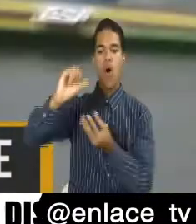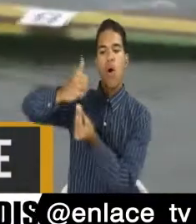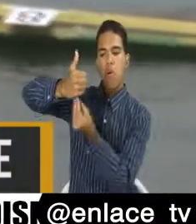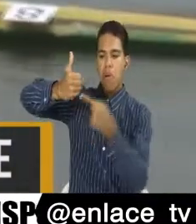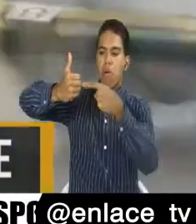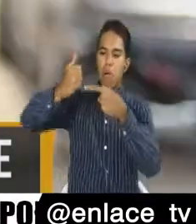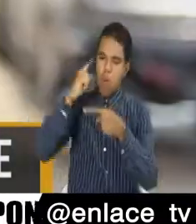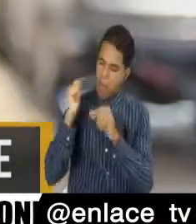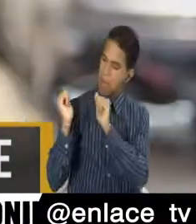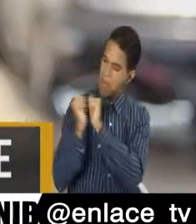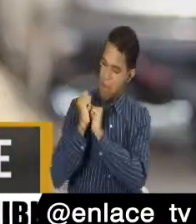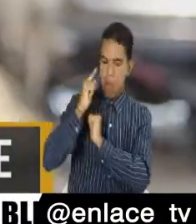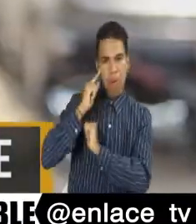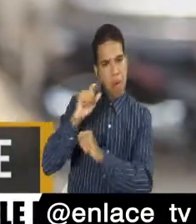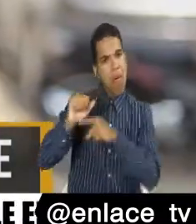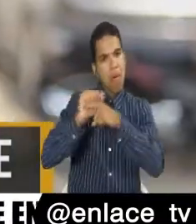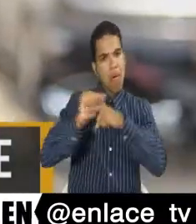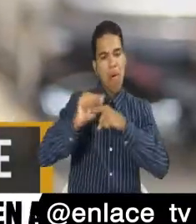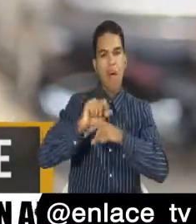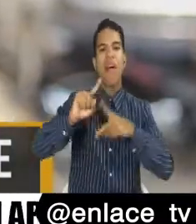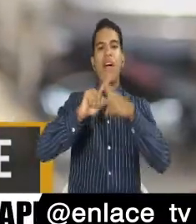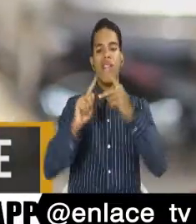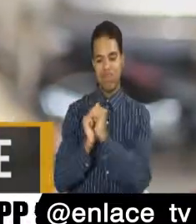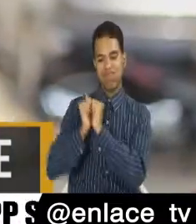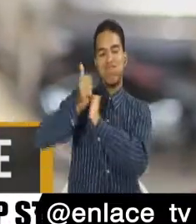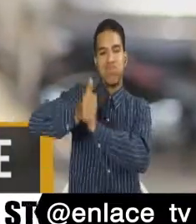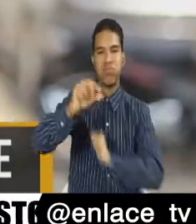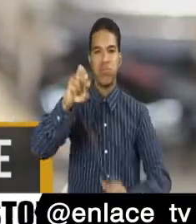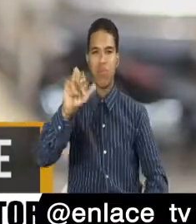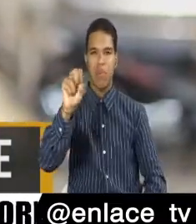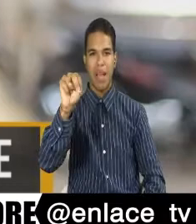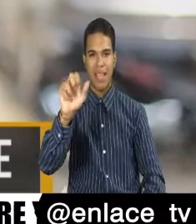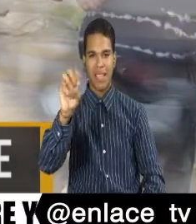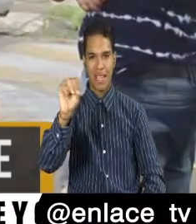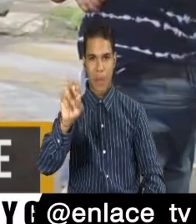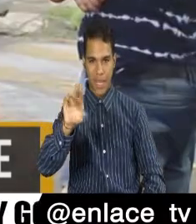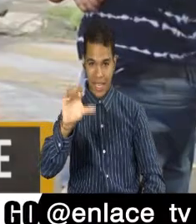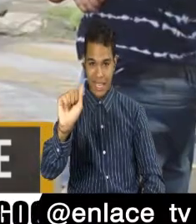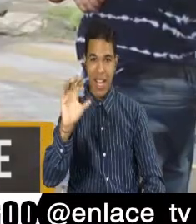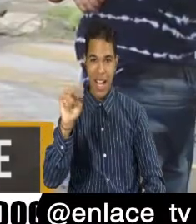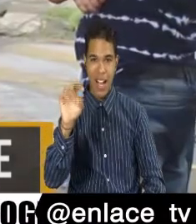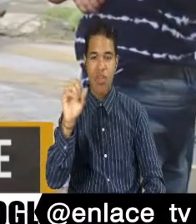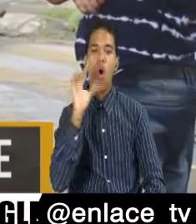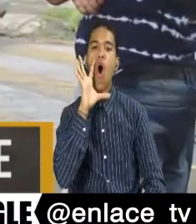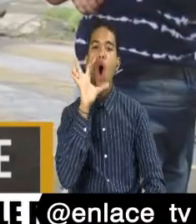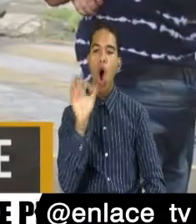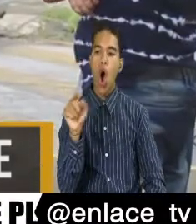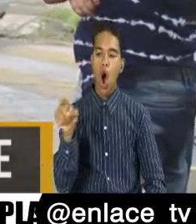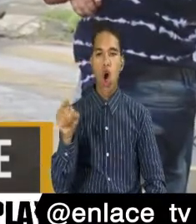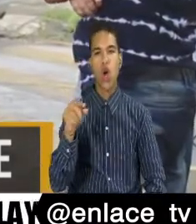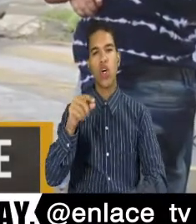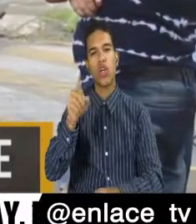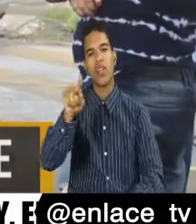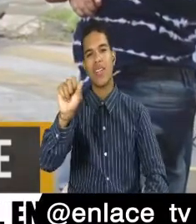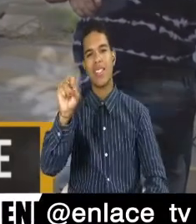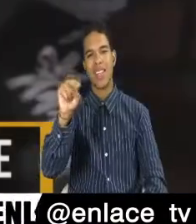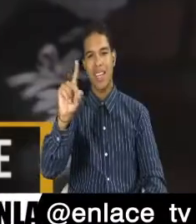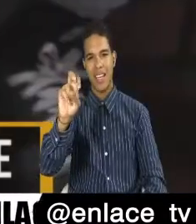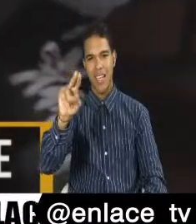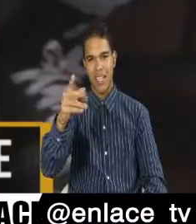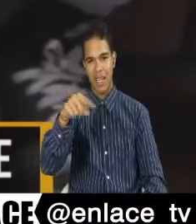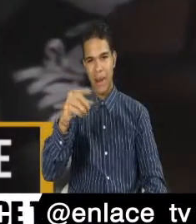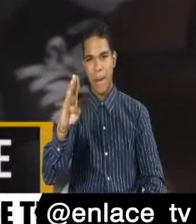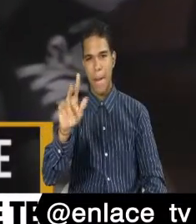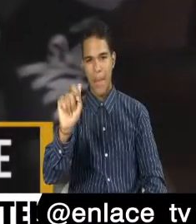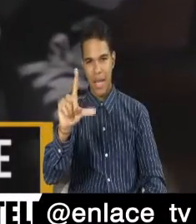al Panamericano Junior Sub-23 con Daniel Alexander Palencia. La delegación santandereana integrada por deportistas de Barranca